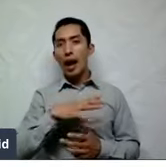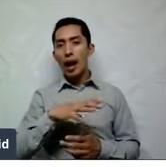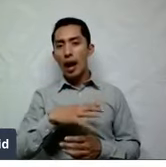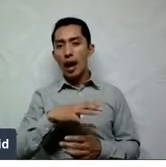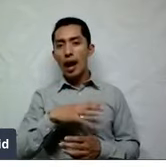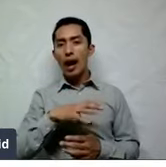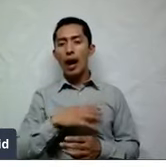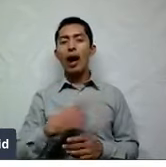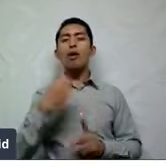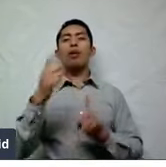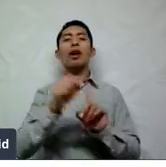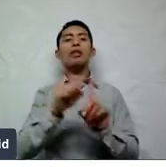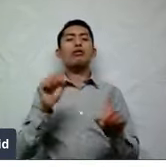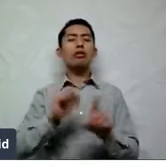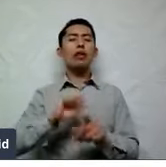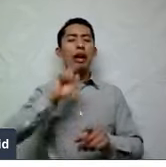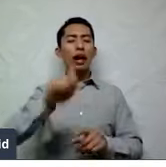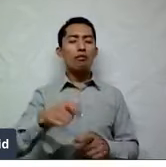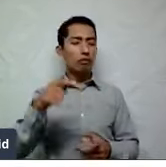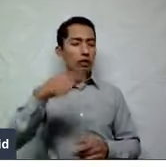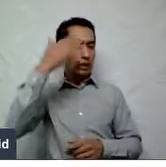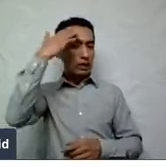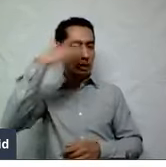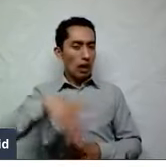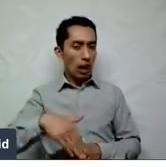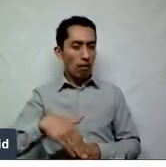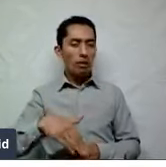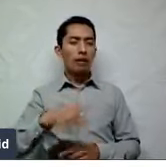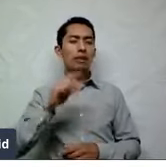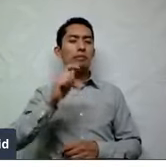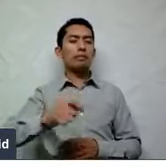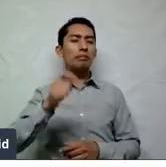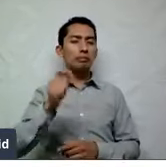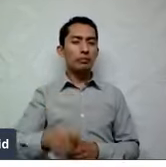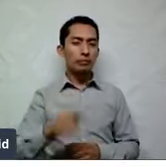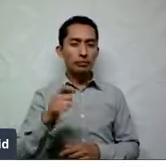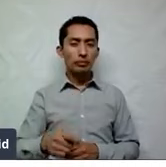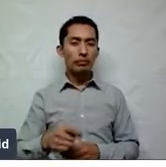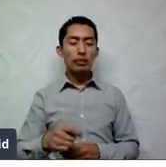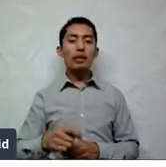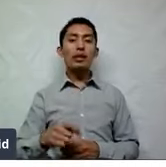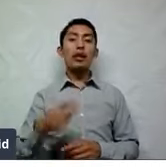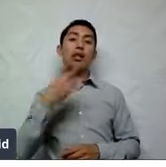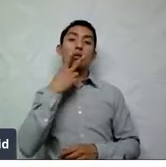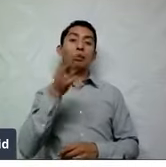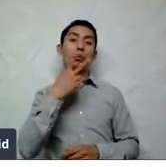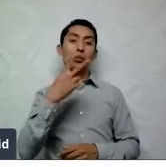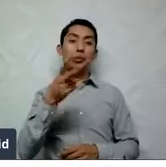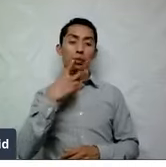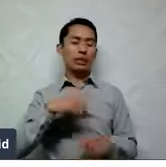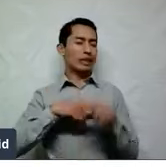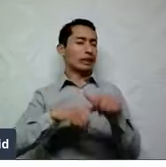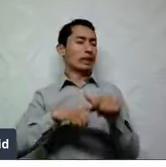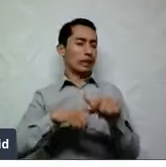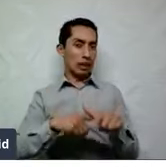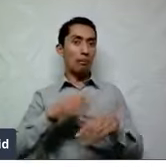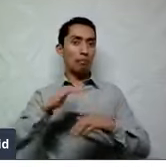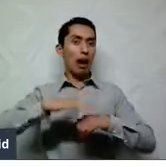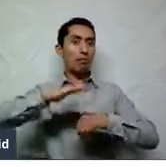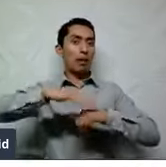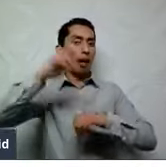situación que no nos hemos quitado mucho y es el aumento de tabaquismo que está